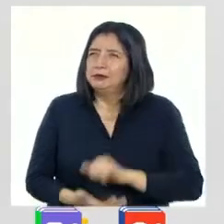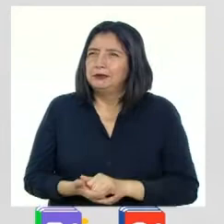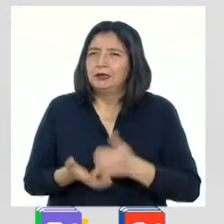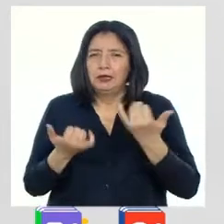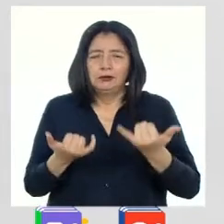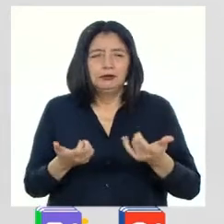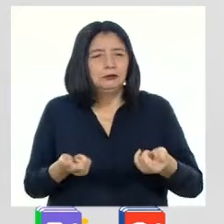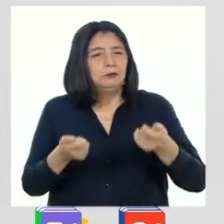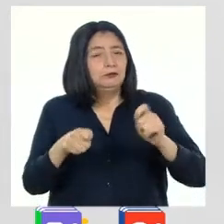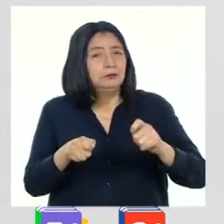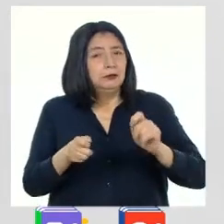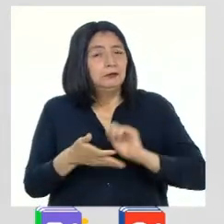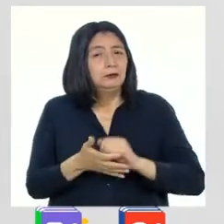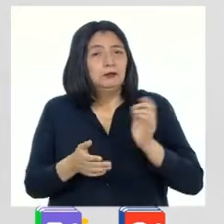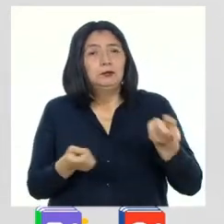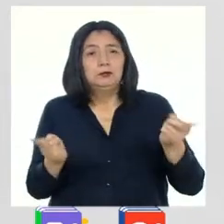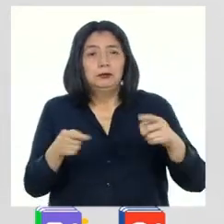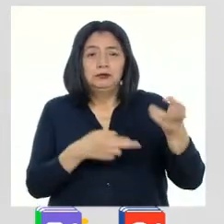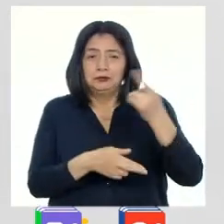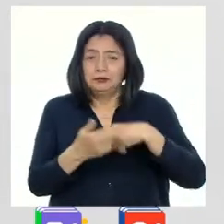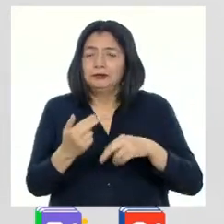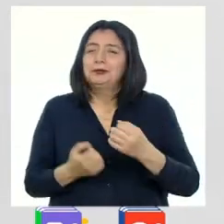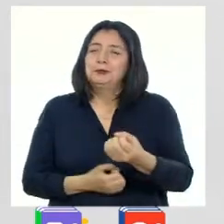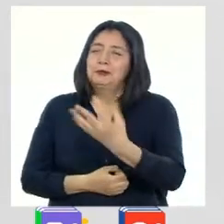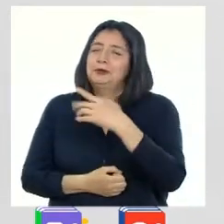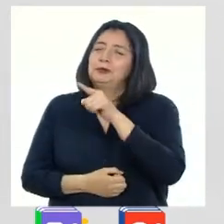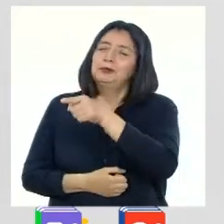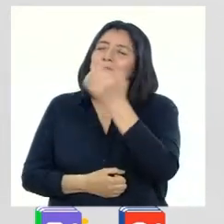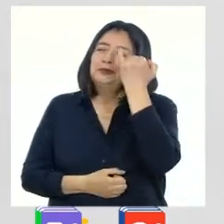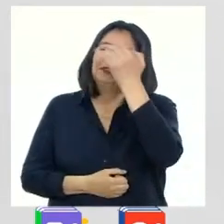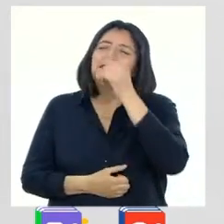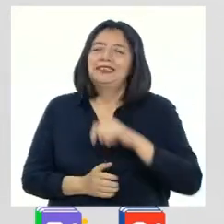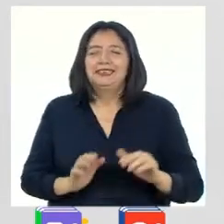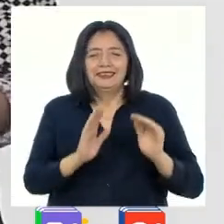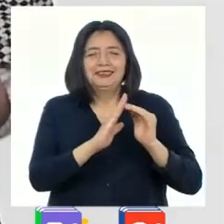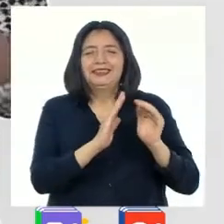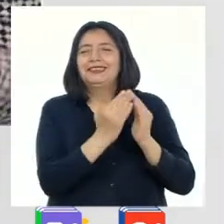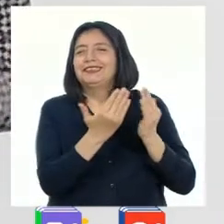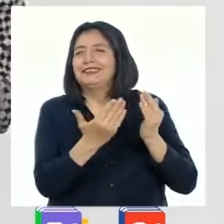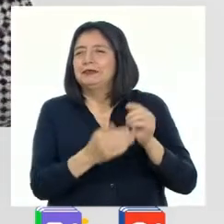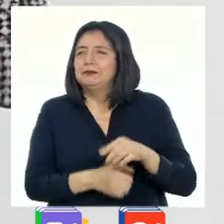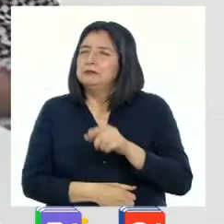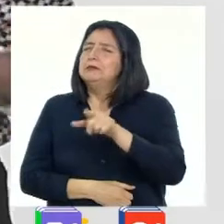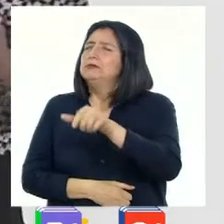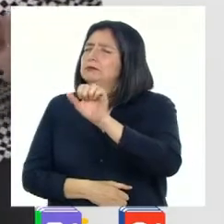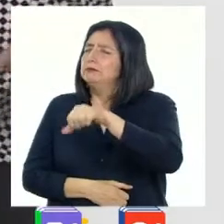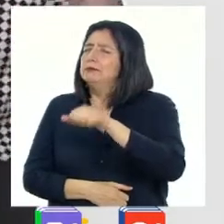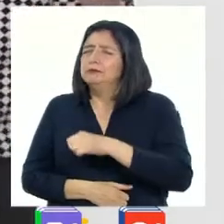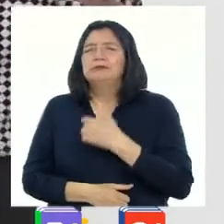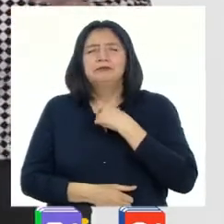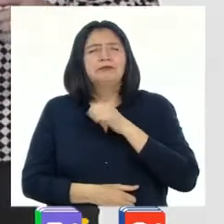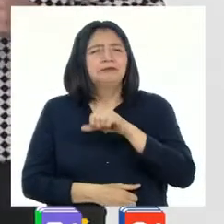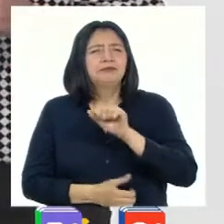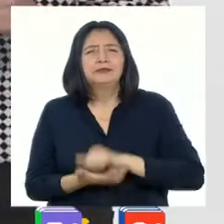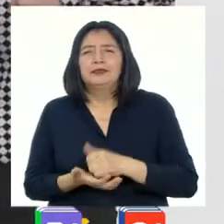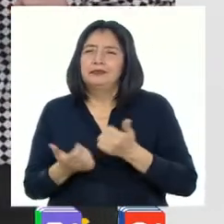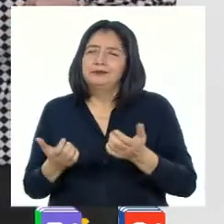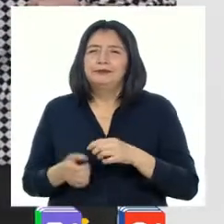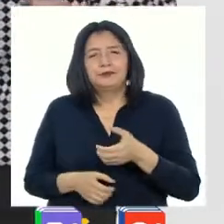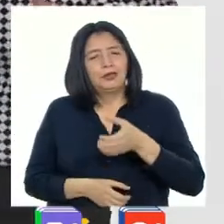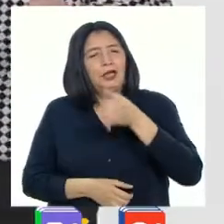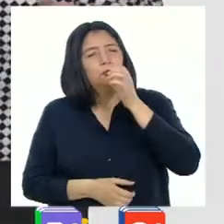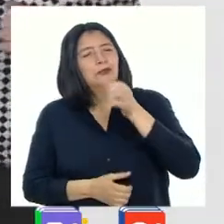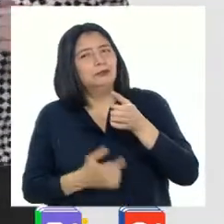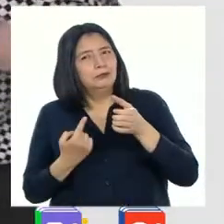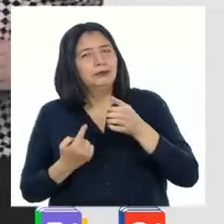vamos a una pausa y al volver nos cuentas tu idea de retablo? Sí, me parece muy bien. De paso, que tomo un poquito